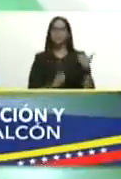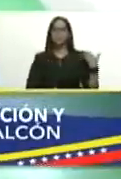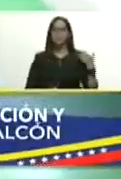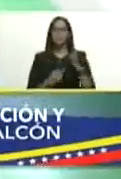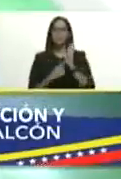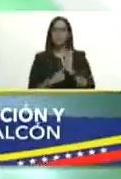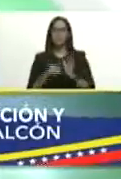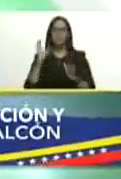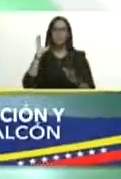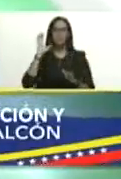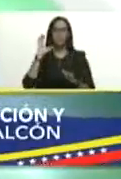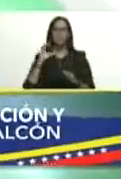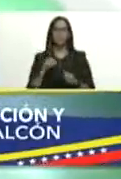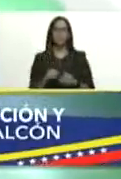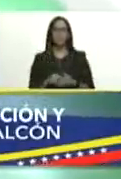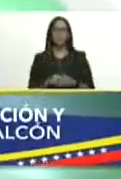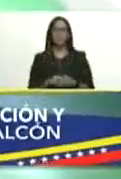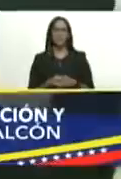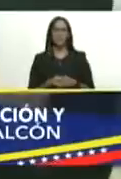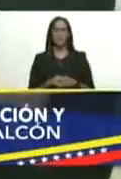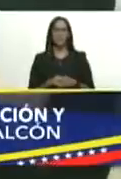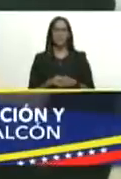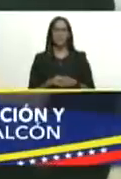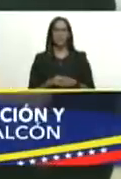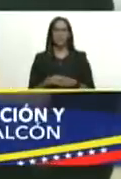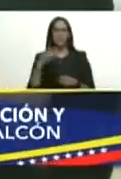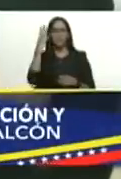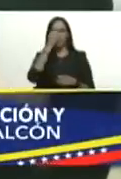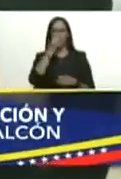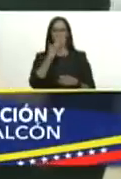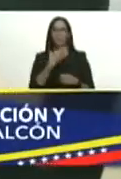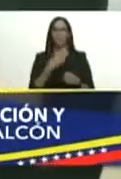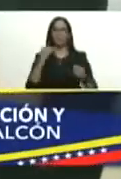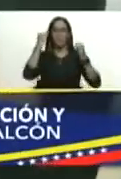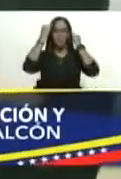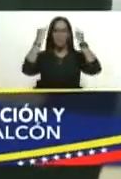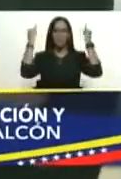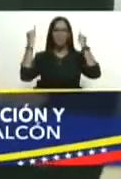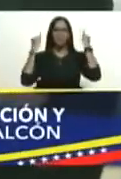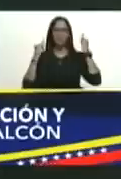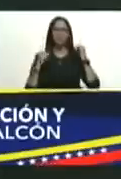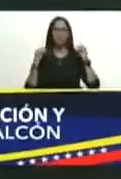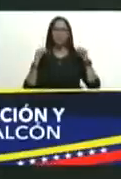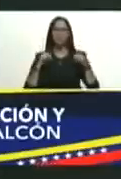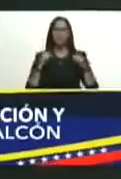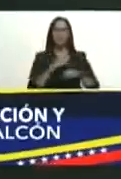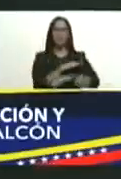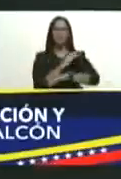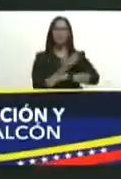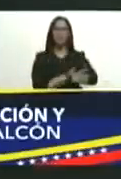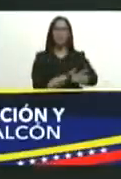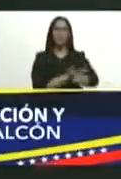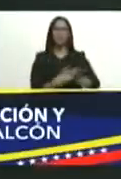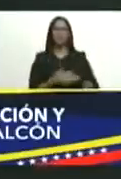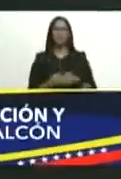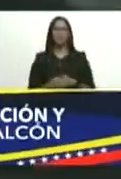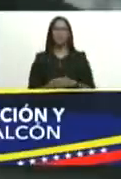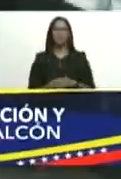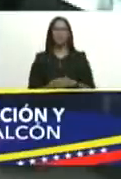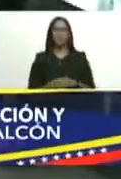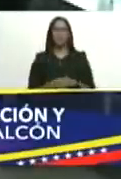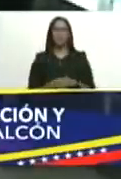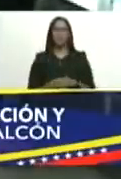al país esta maravillosa iniciativa que hoy, fortalecida con instalaciones